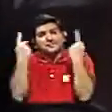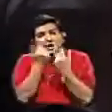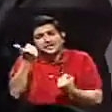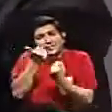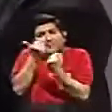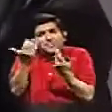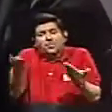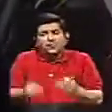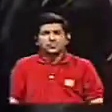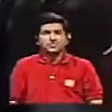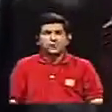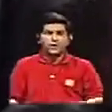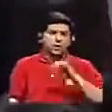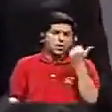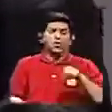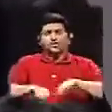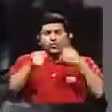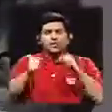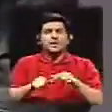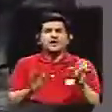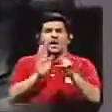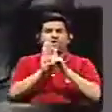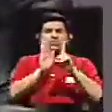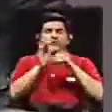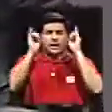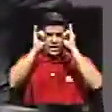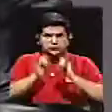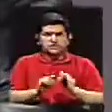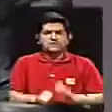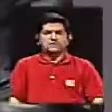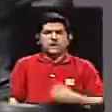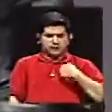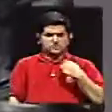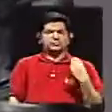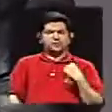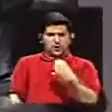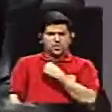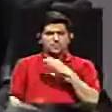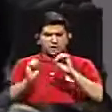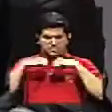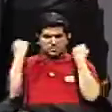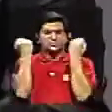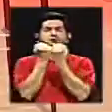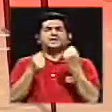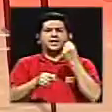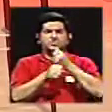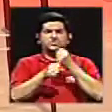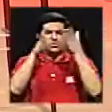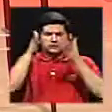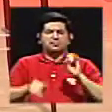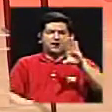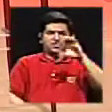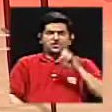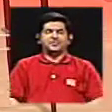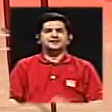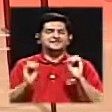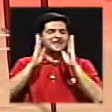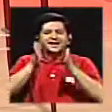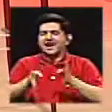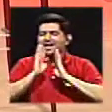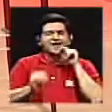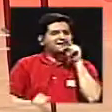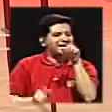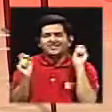La otra cosa es mi derecho individual. O sea, ¿cómo lo van a cercenar porque soy dirigente sindical? No, señor, nadie está hablando de eso. Nadie está hablando